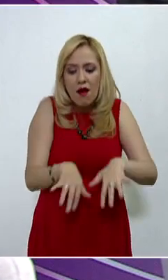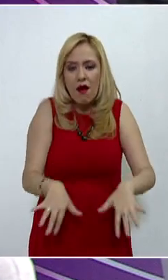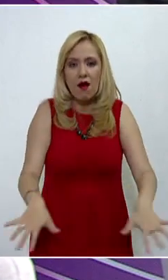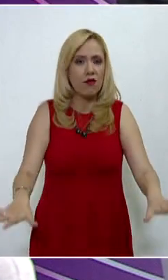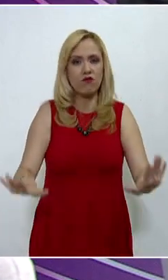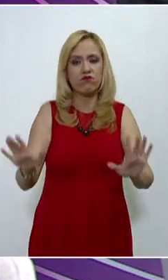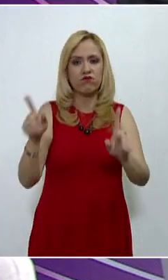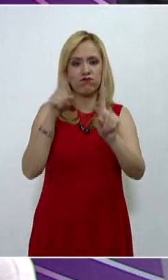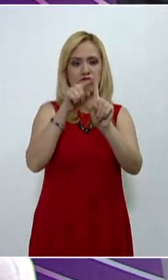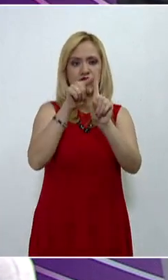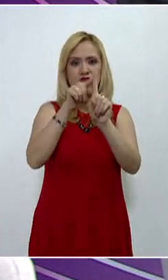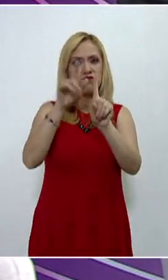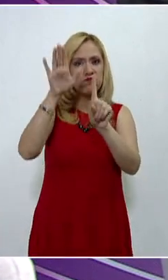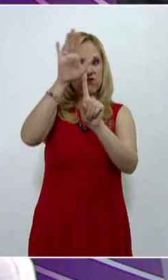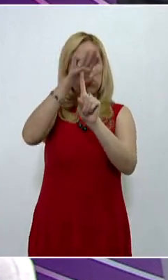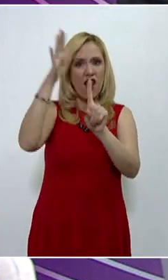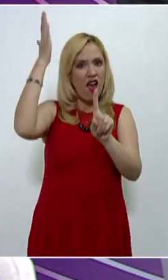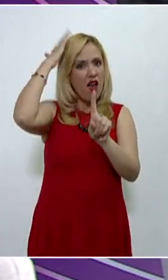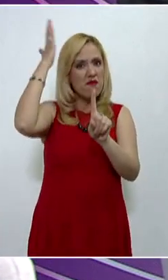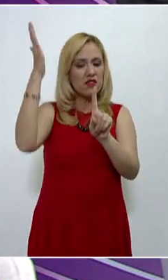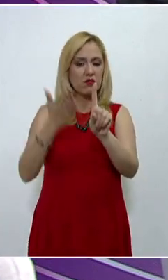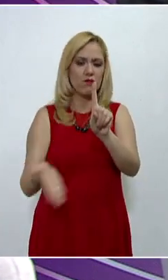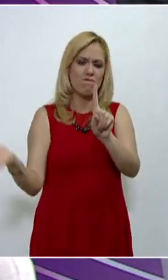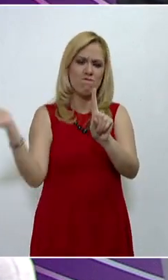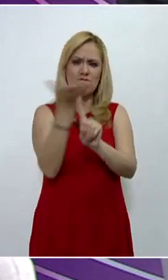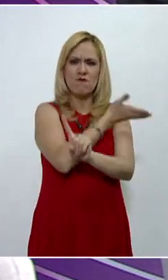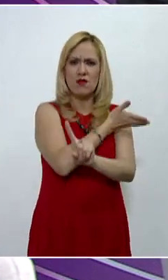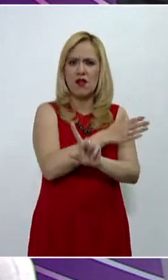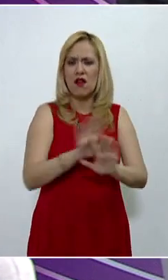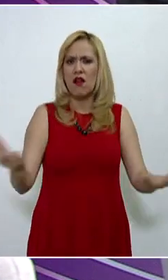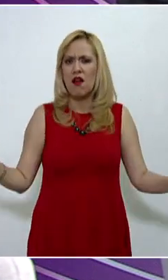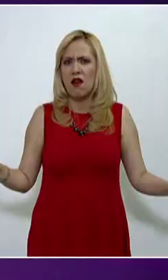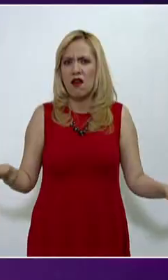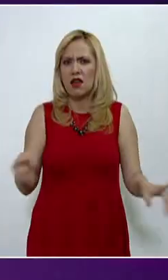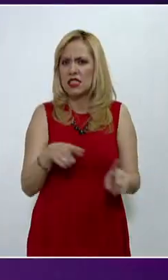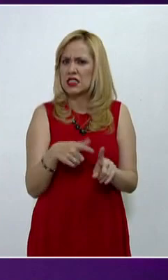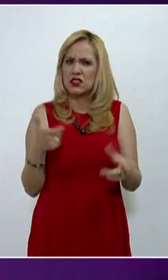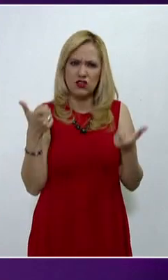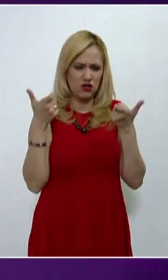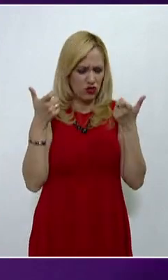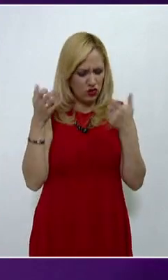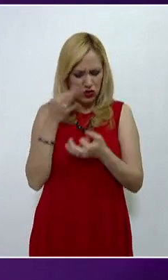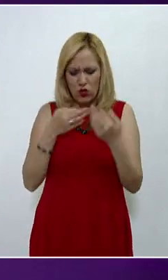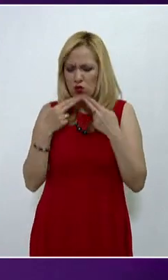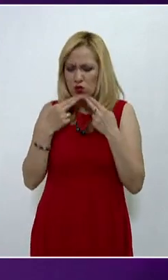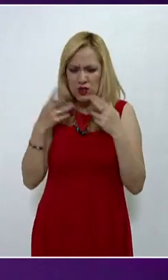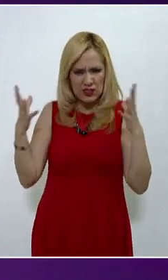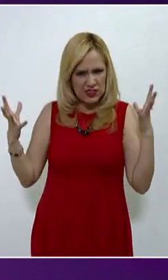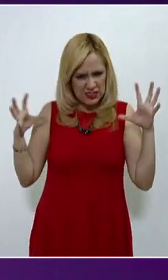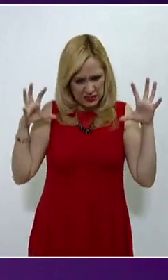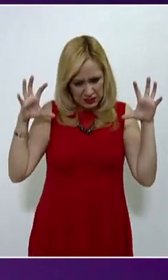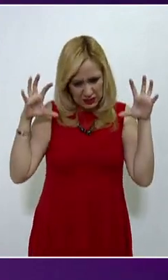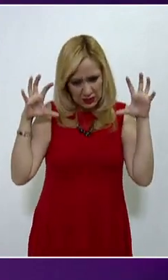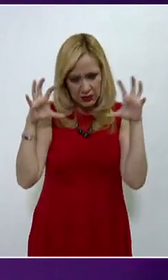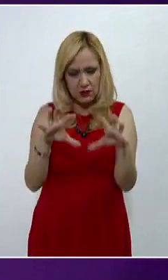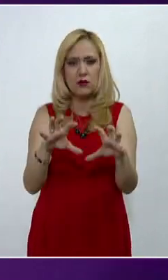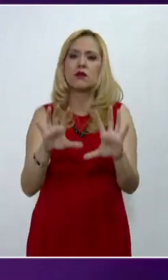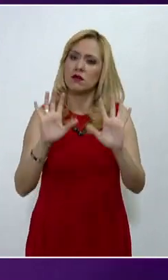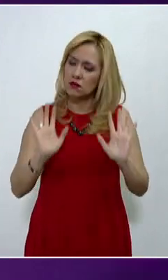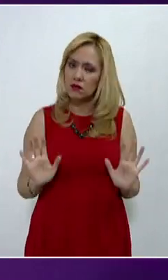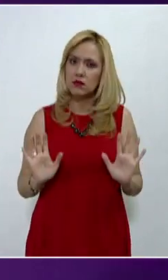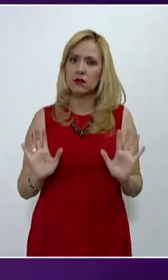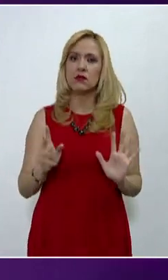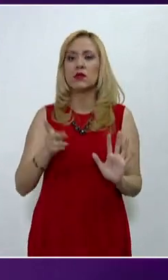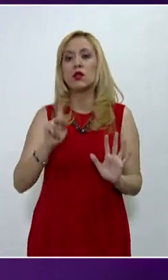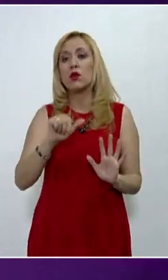prioridades tales cosas, ¿no? Aquí voy a llevar todo hasta juicio oral y voy a utilizar todo el material del Estado, pero hay otras cosas que no